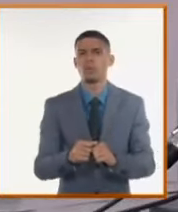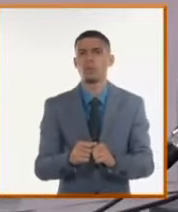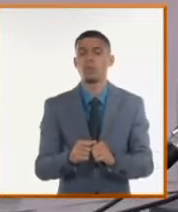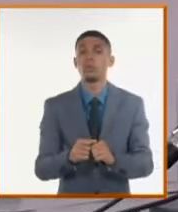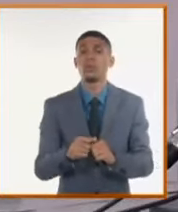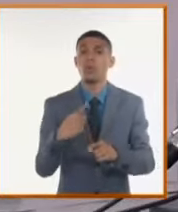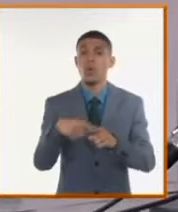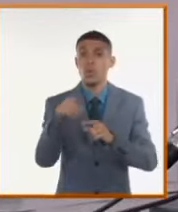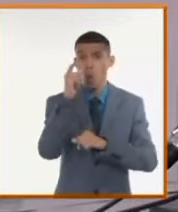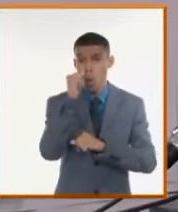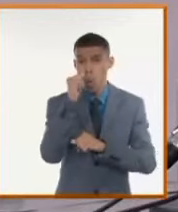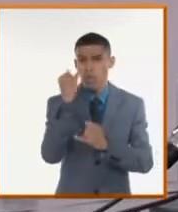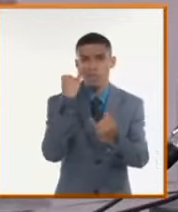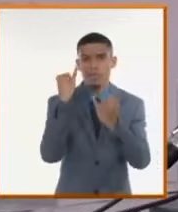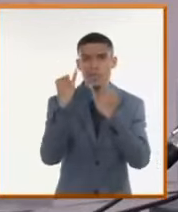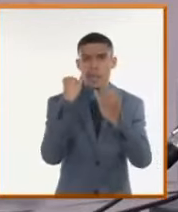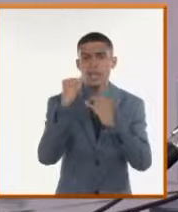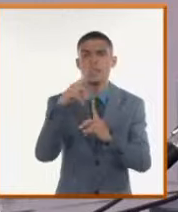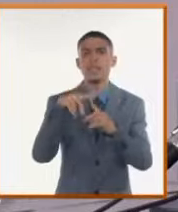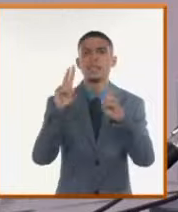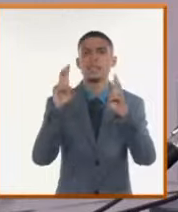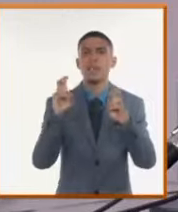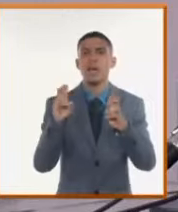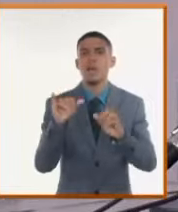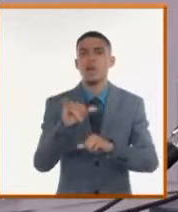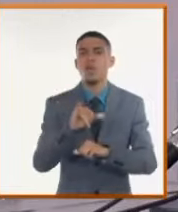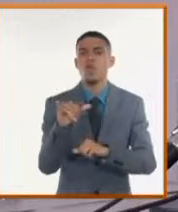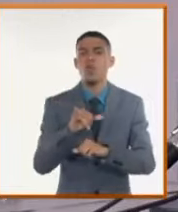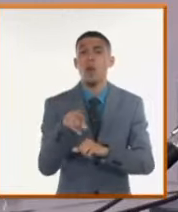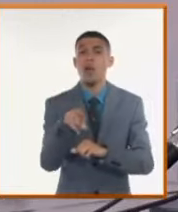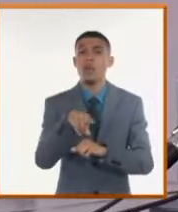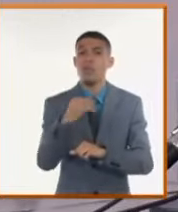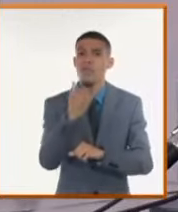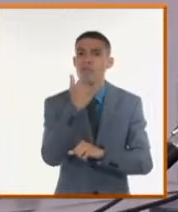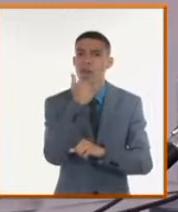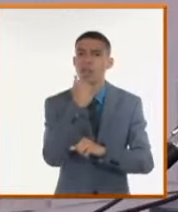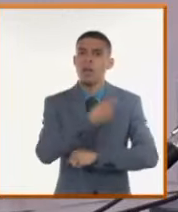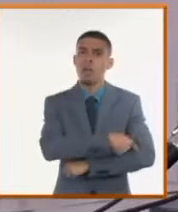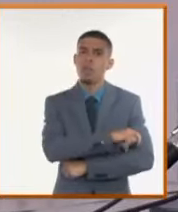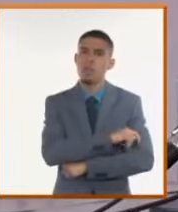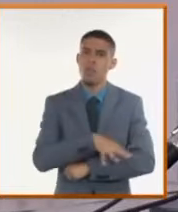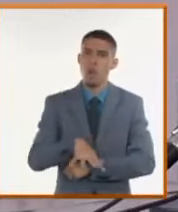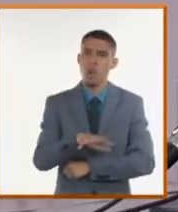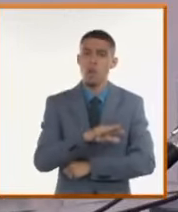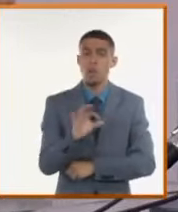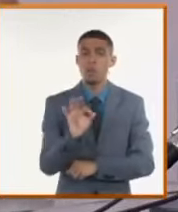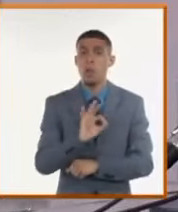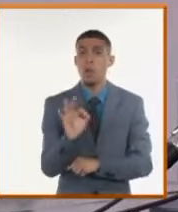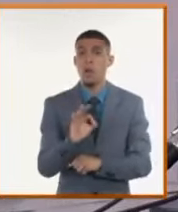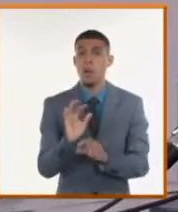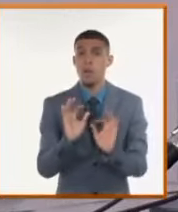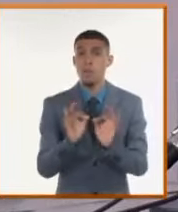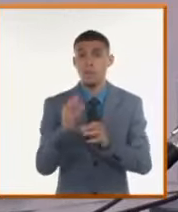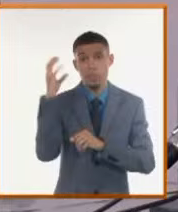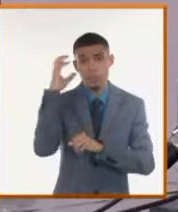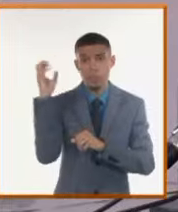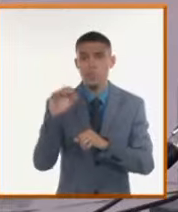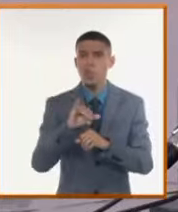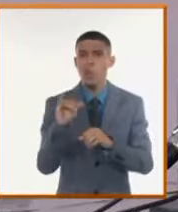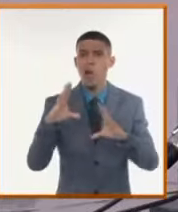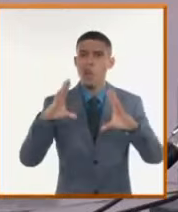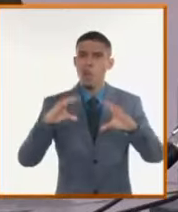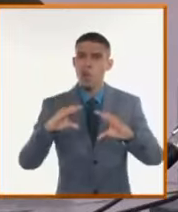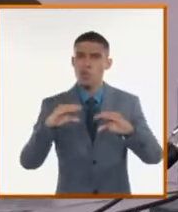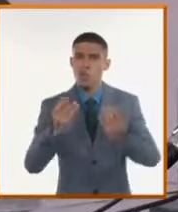interesa por el tema del expreso dice eh que no eso afecta mucho al pueblo porque no se puede enviar por la vía Estatal ni un colchón ni un tanque